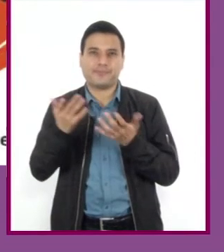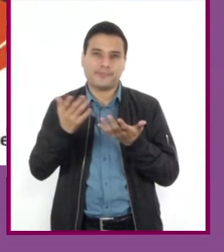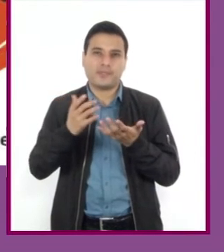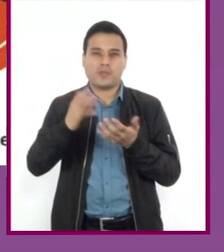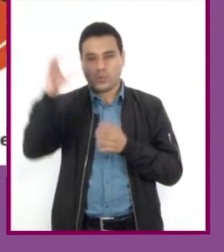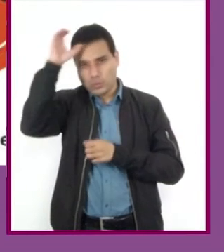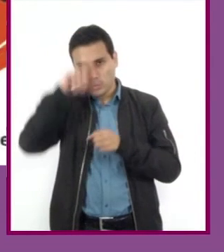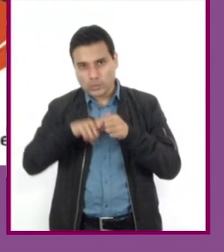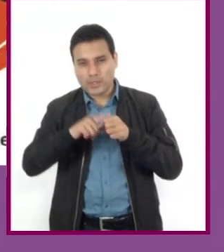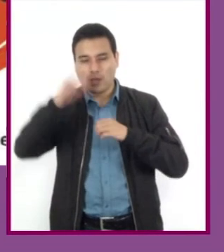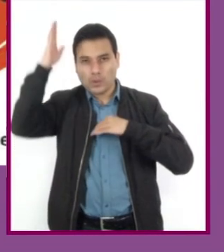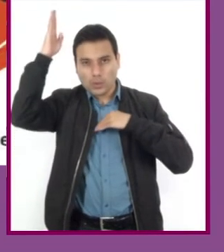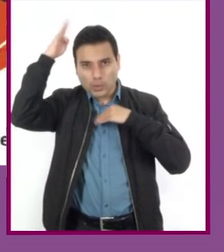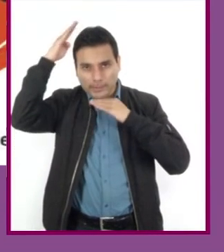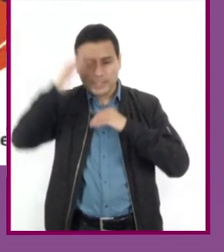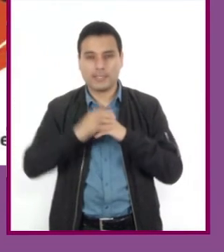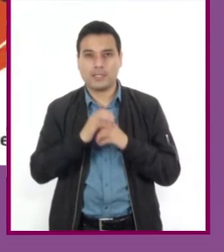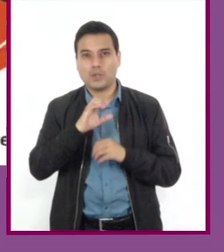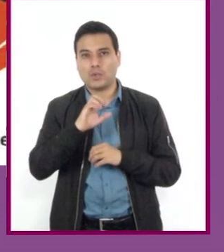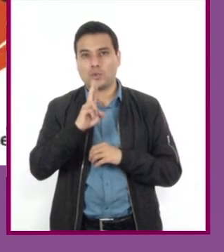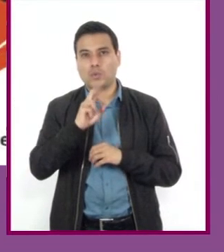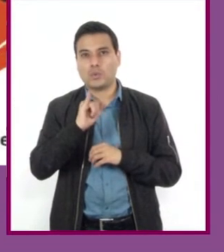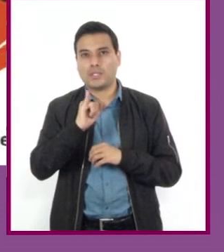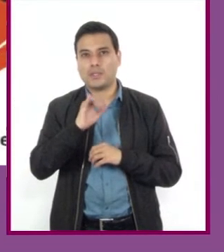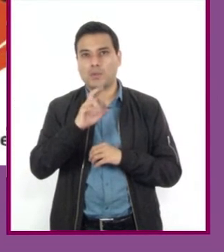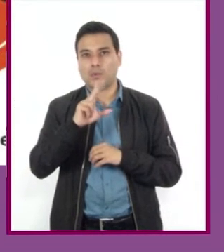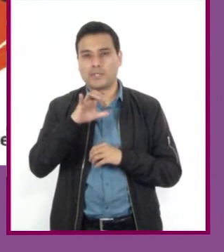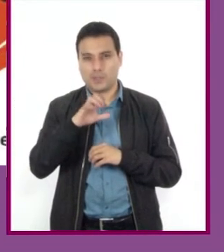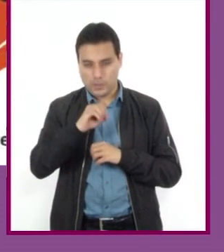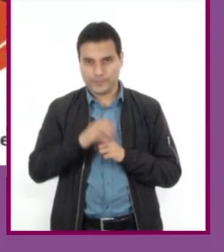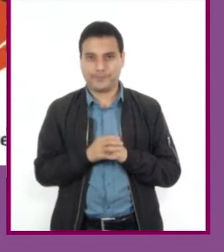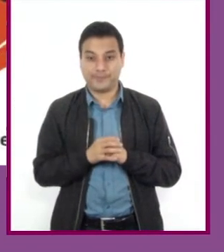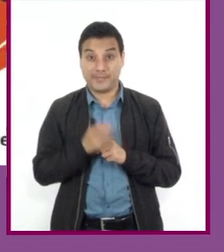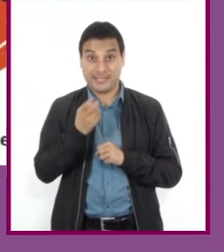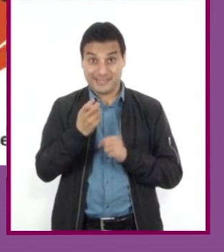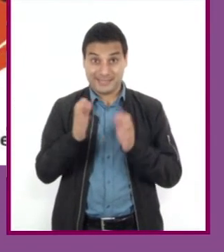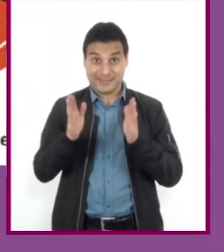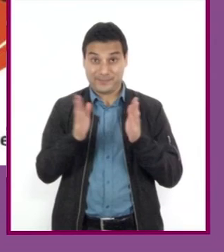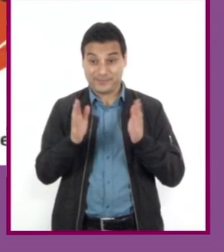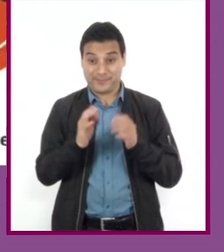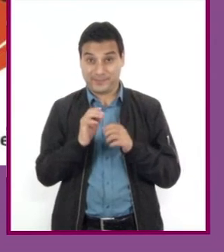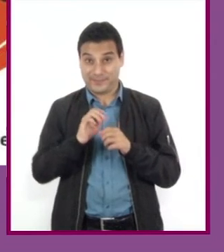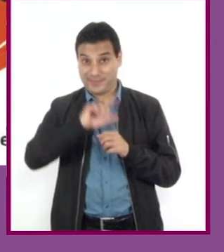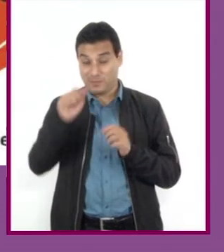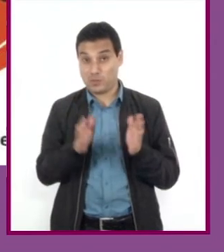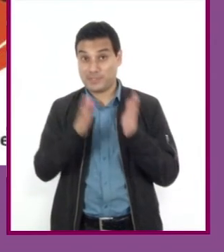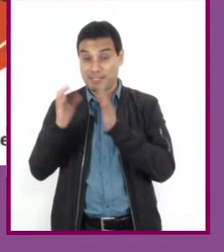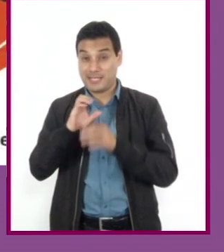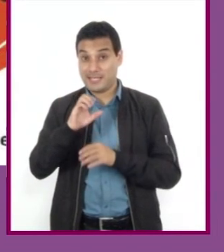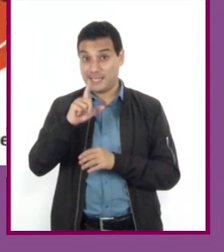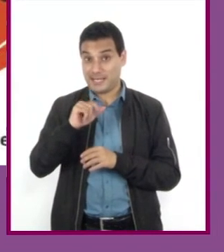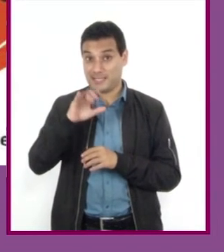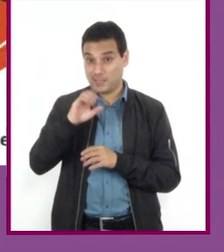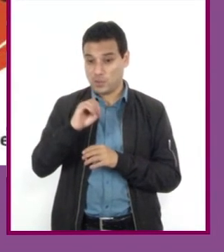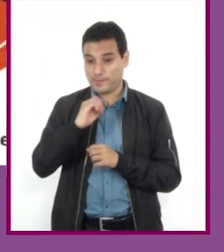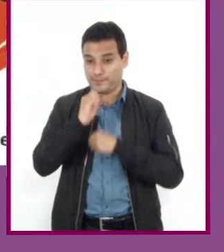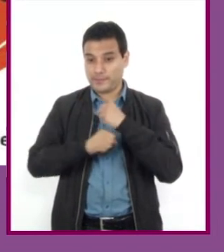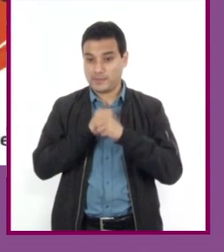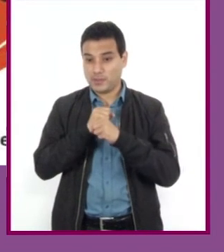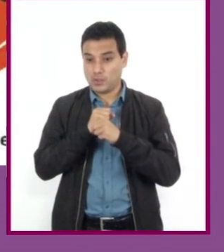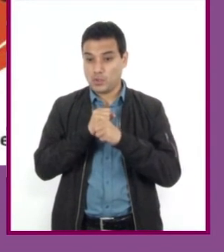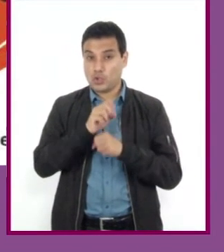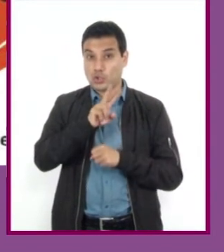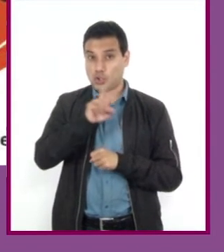Cuicuilca. El periodo clásico tan solo comprendió 700 años, del 200 al 900 de nuestra era. Sin